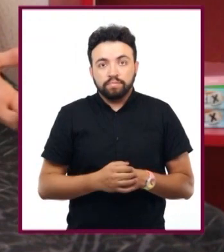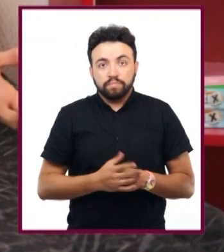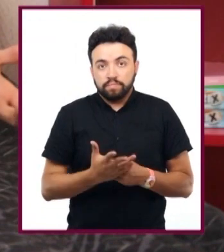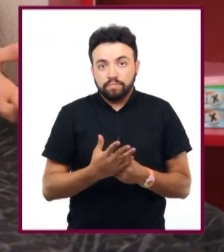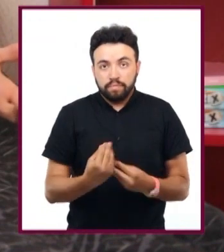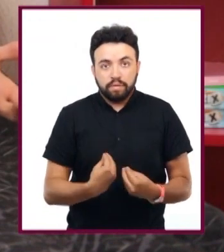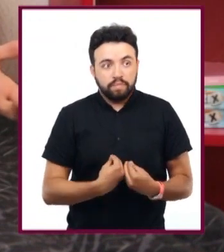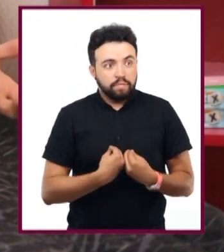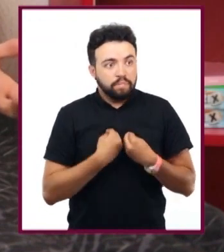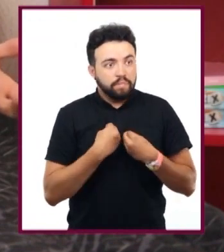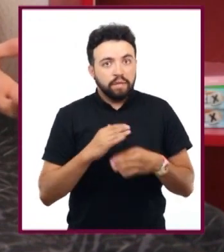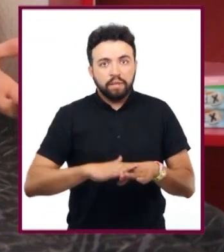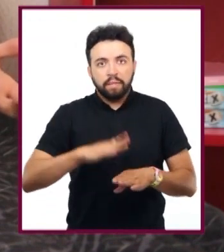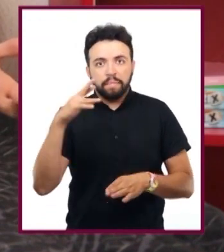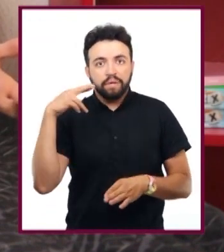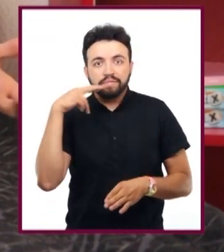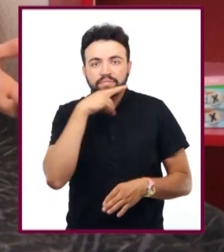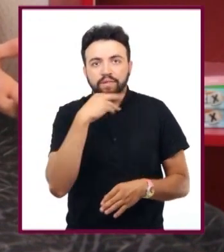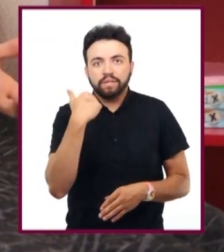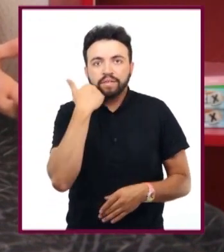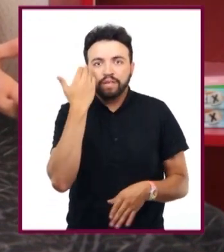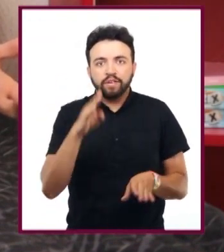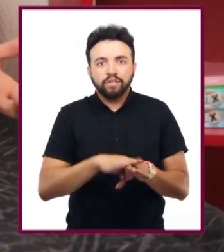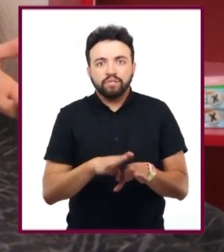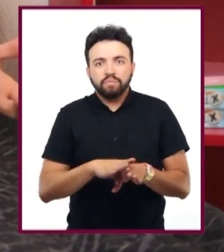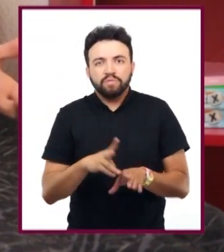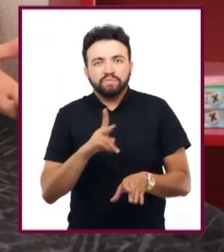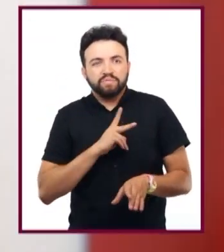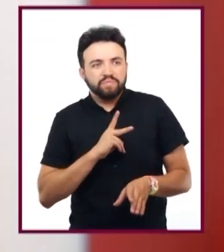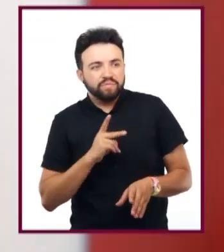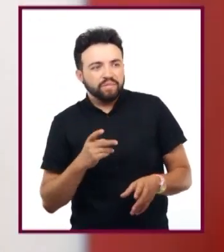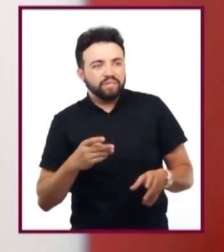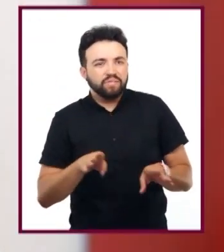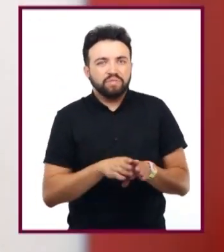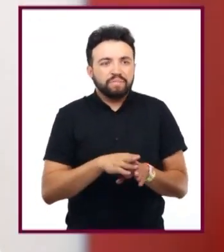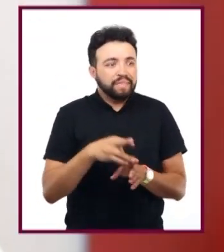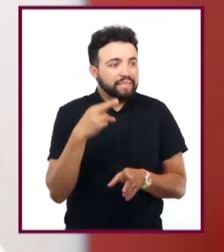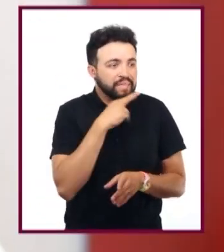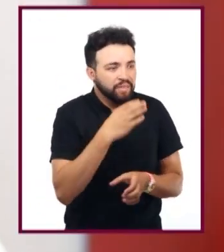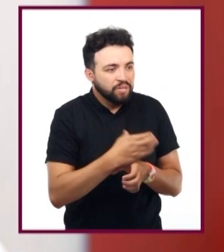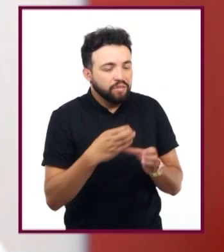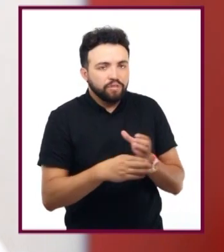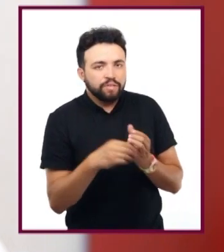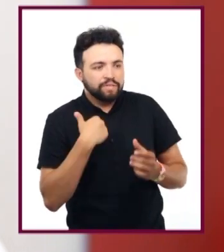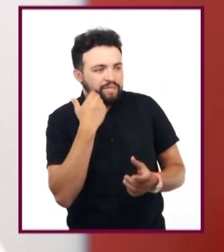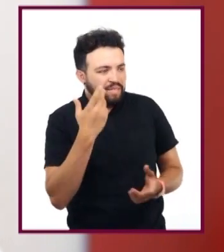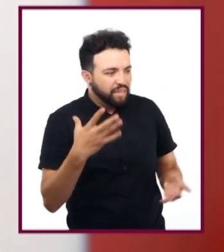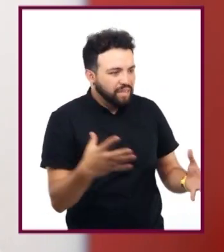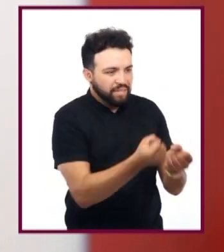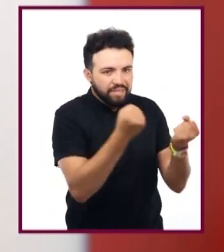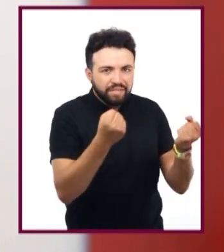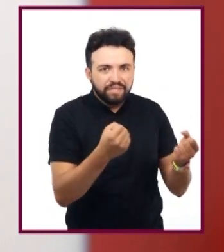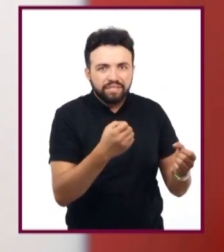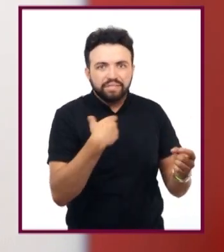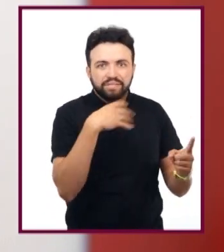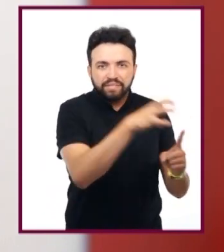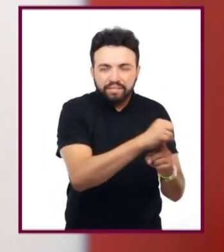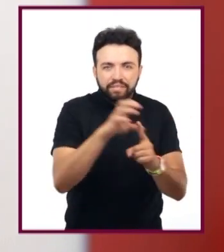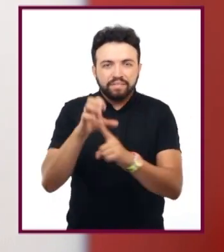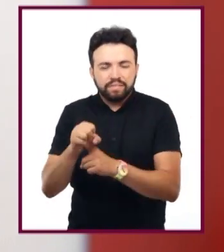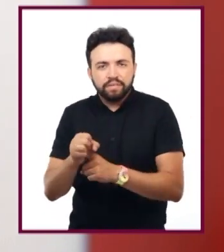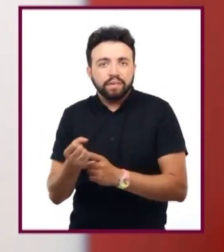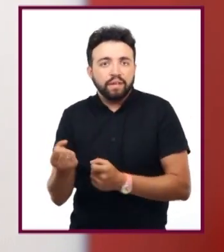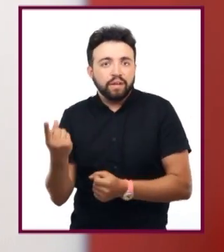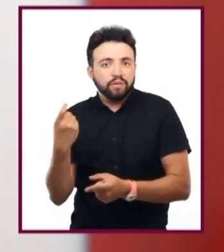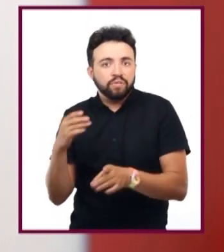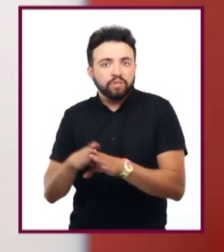vez es más rápido y queremos satisfacer nuestras frustraciones y deseos con objetos que, igualmente, solo nos dan un